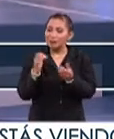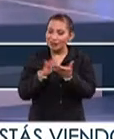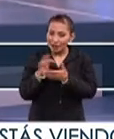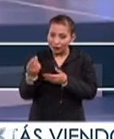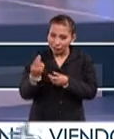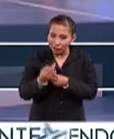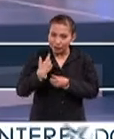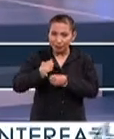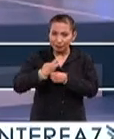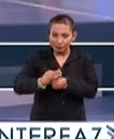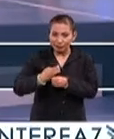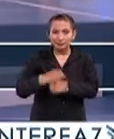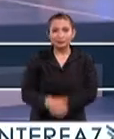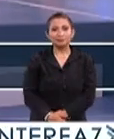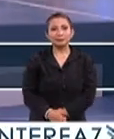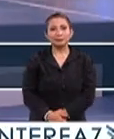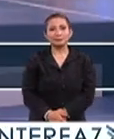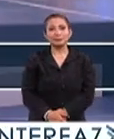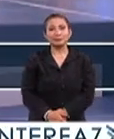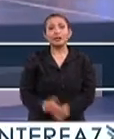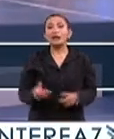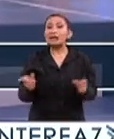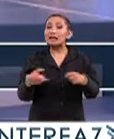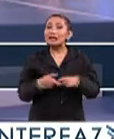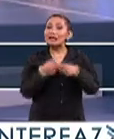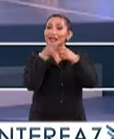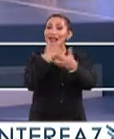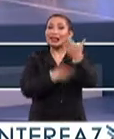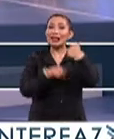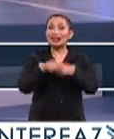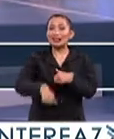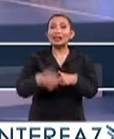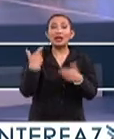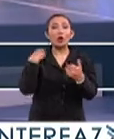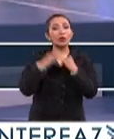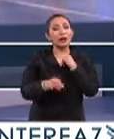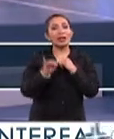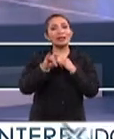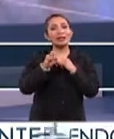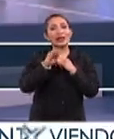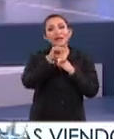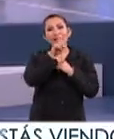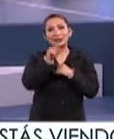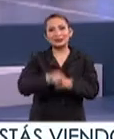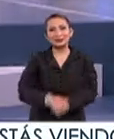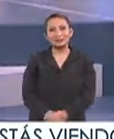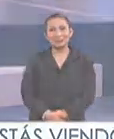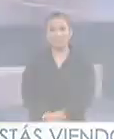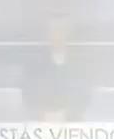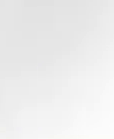gracias a ustedes por ayudarnos a difundir. Perfecto, vamos a hacer una breve pausa y regresamos a la parte final de Interfaz.